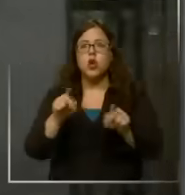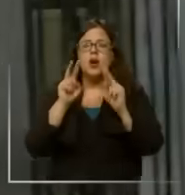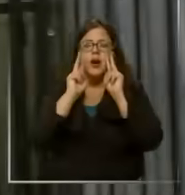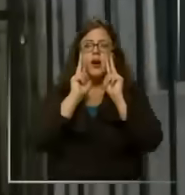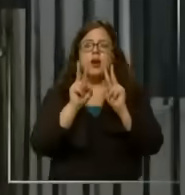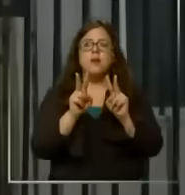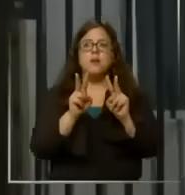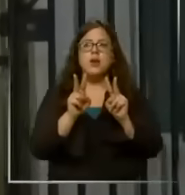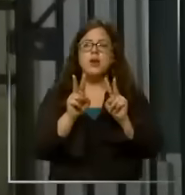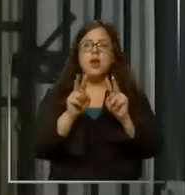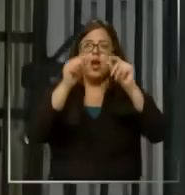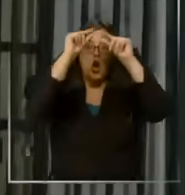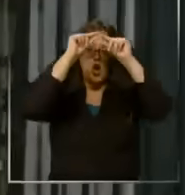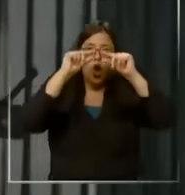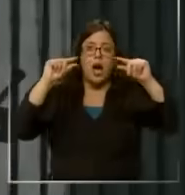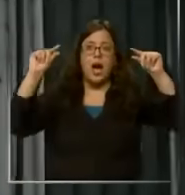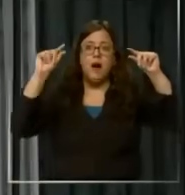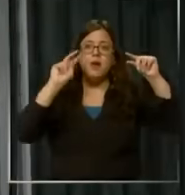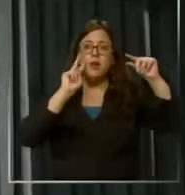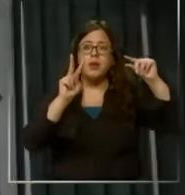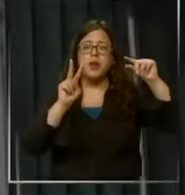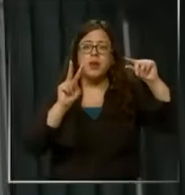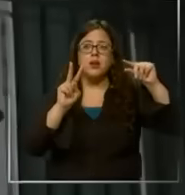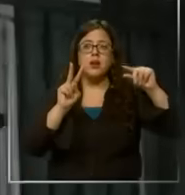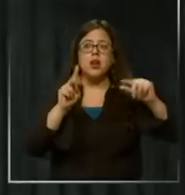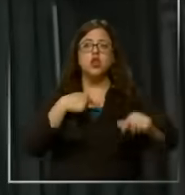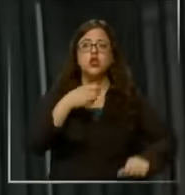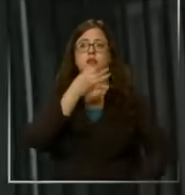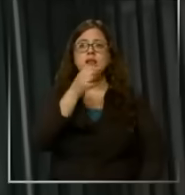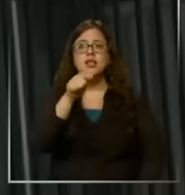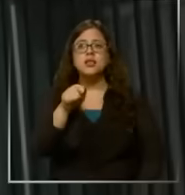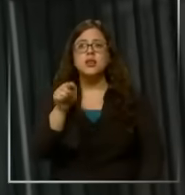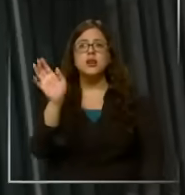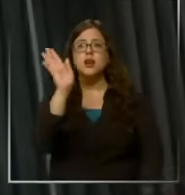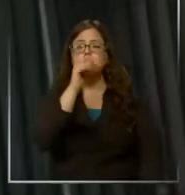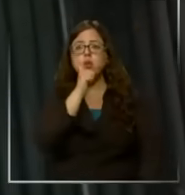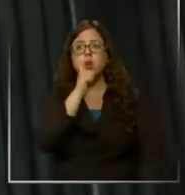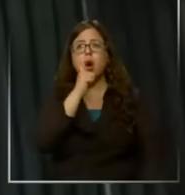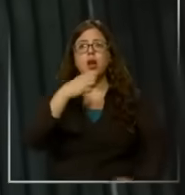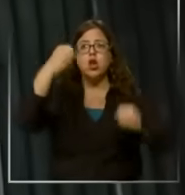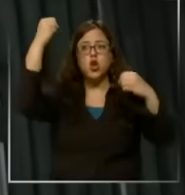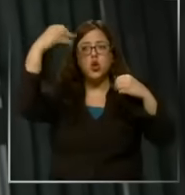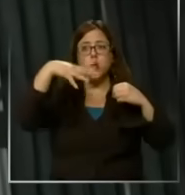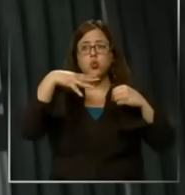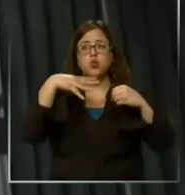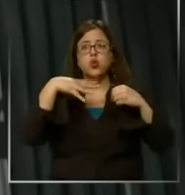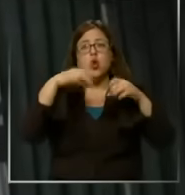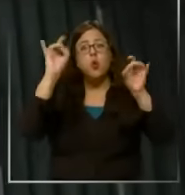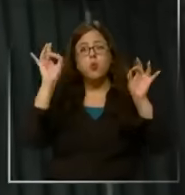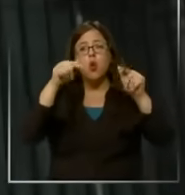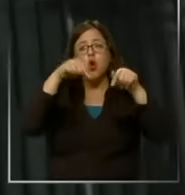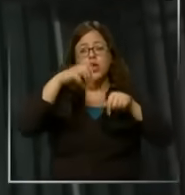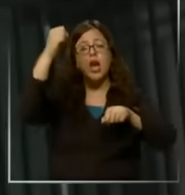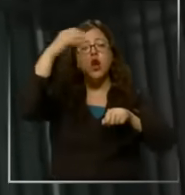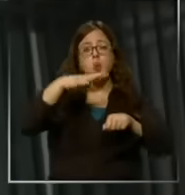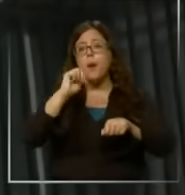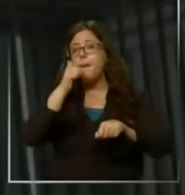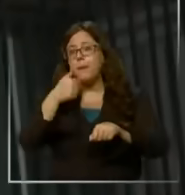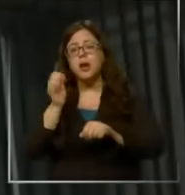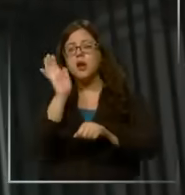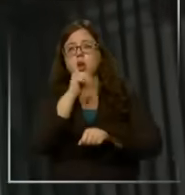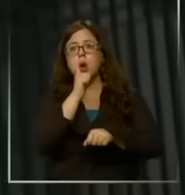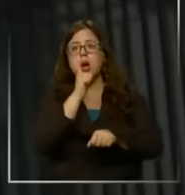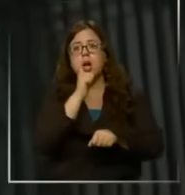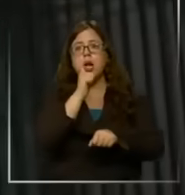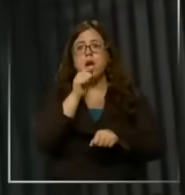Mira cómo están los cables de ahí, mira. Eso te iba a decir. No tenemos buen luz. Hoy puede tener luz, mañana sin luz. Ya tú